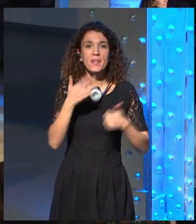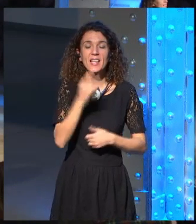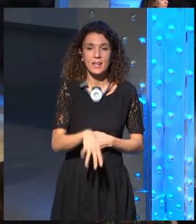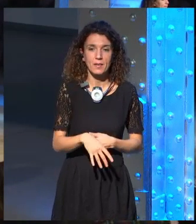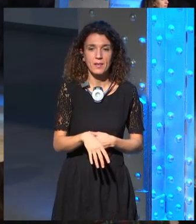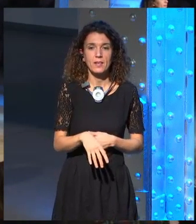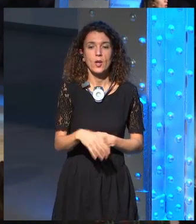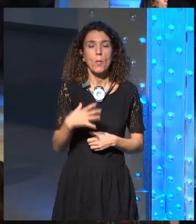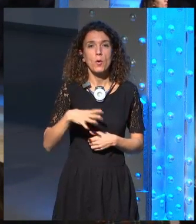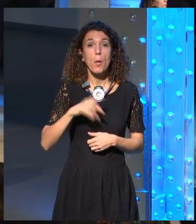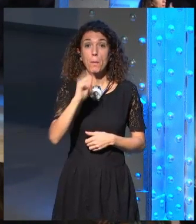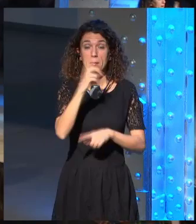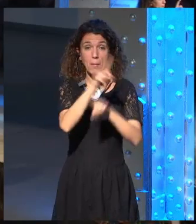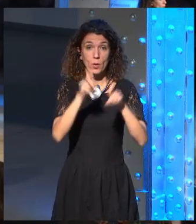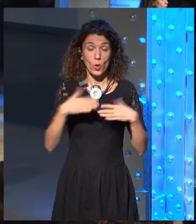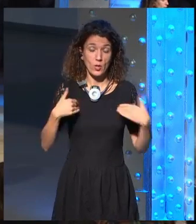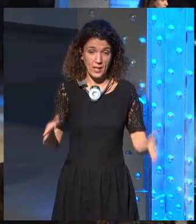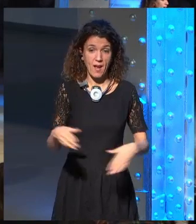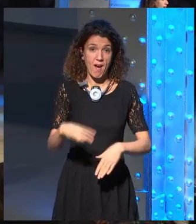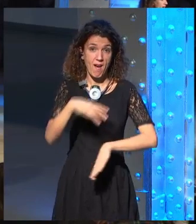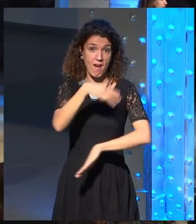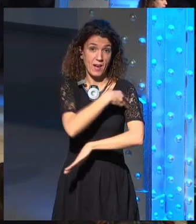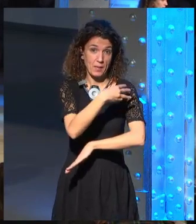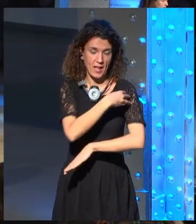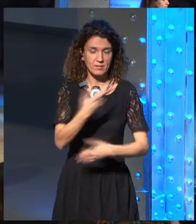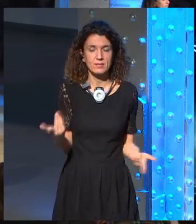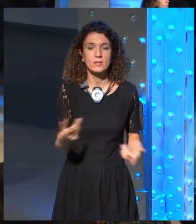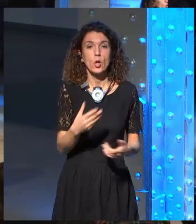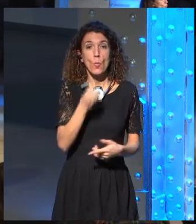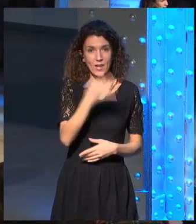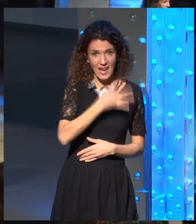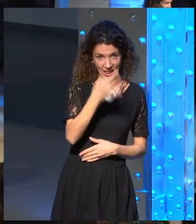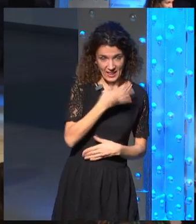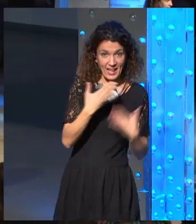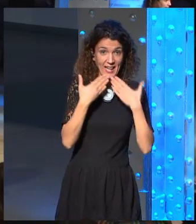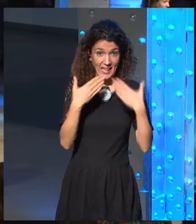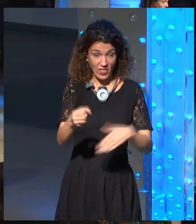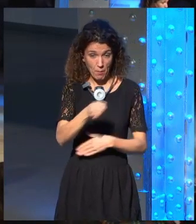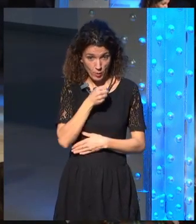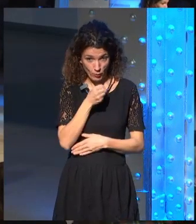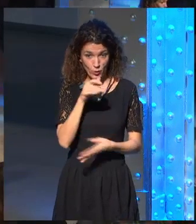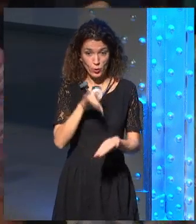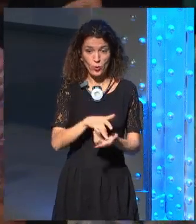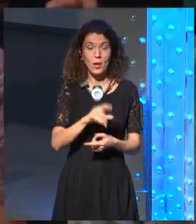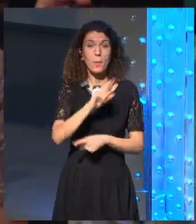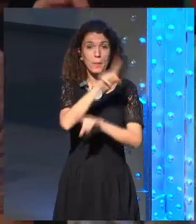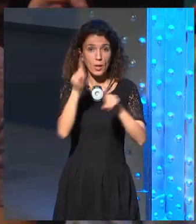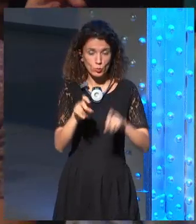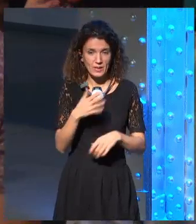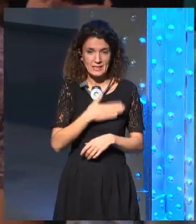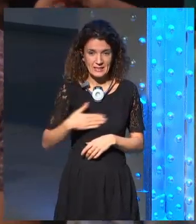y hacer, por favor, la primera pregunta al capitán. Buenas tardes, gracias por el micrófono. Y quería